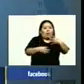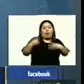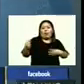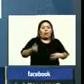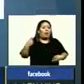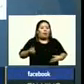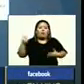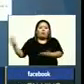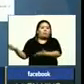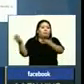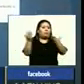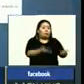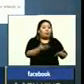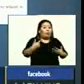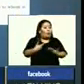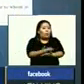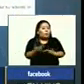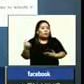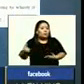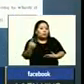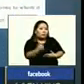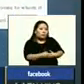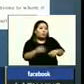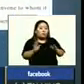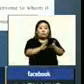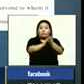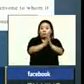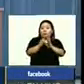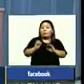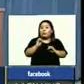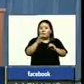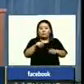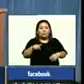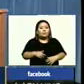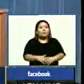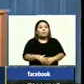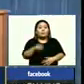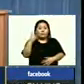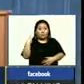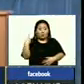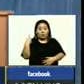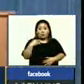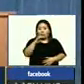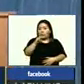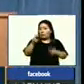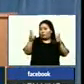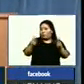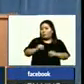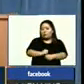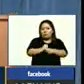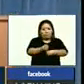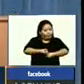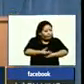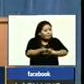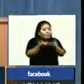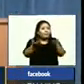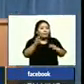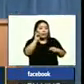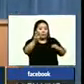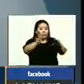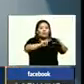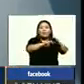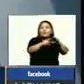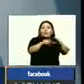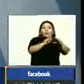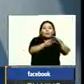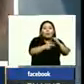a cualquier persona a la que se le aplicaría mientras continúa esta acción. El director interino de Seguridad Nacional envió un mensaje a través de su cuenta